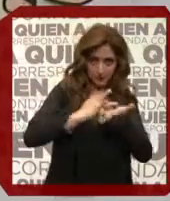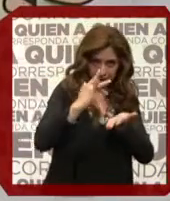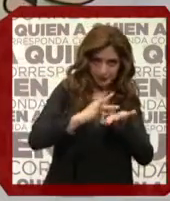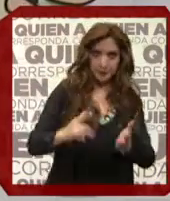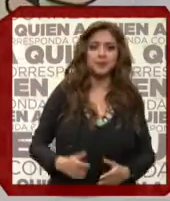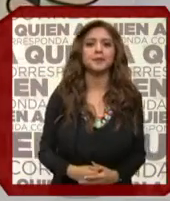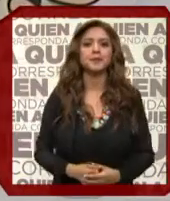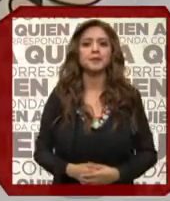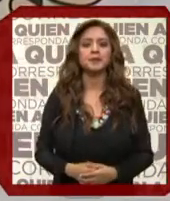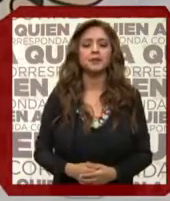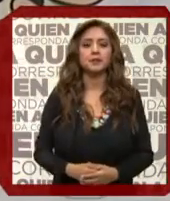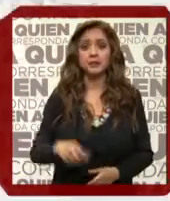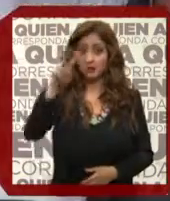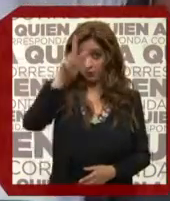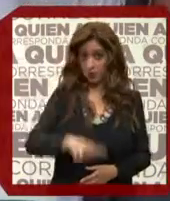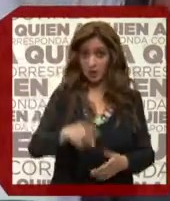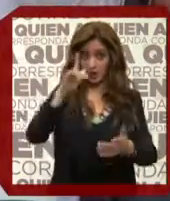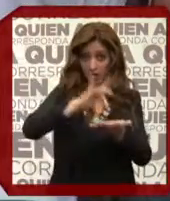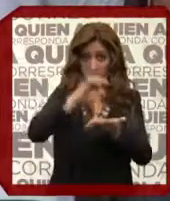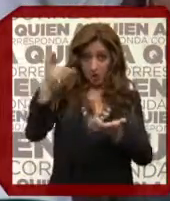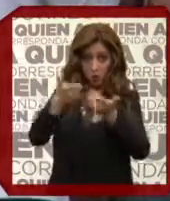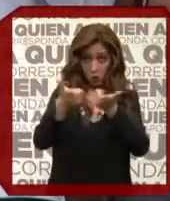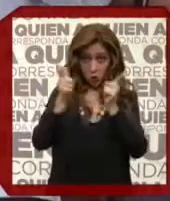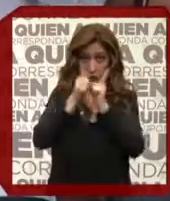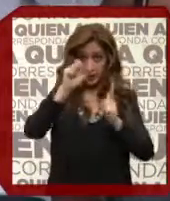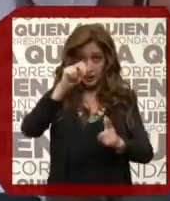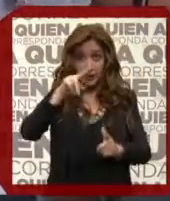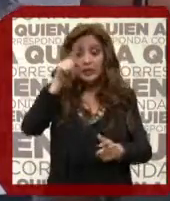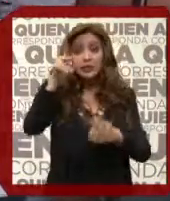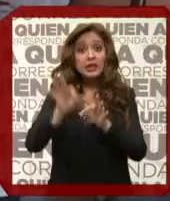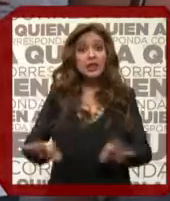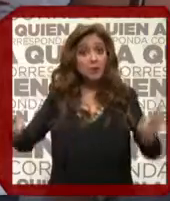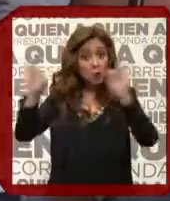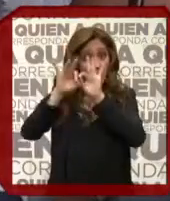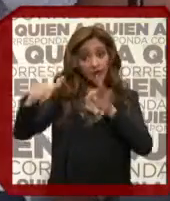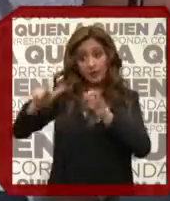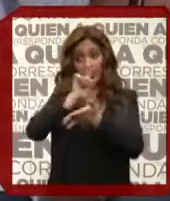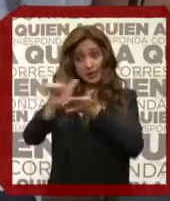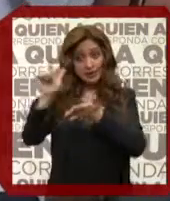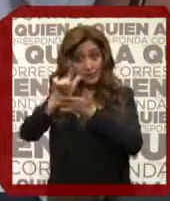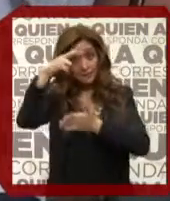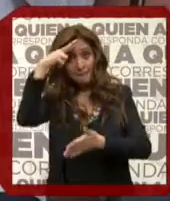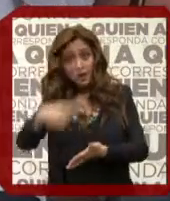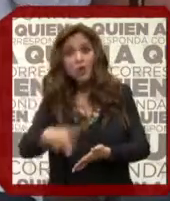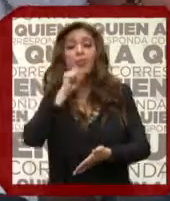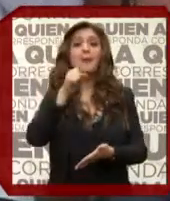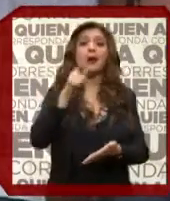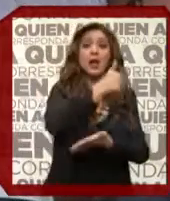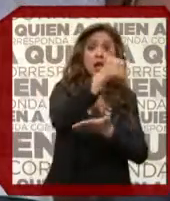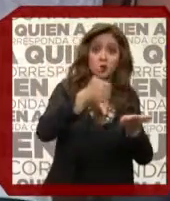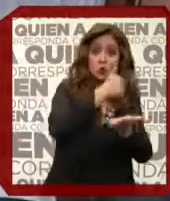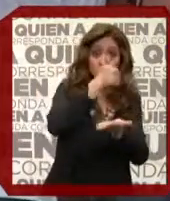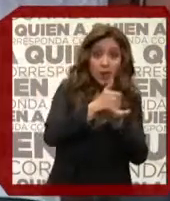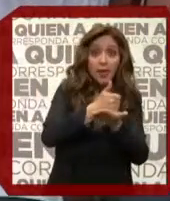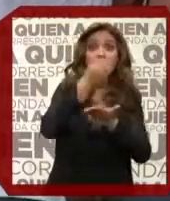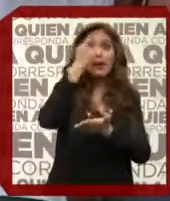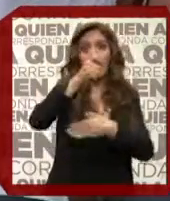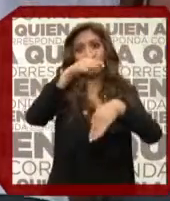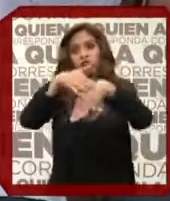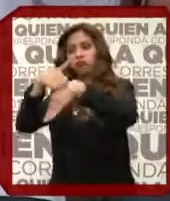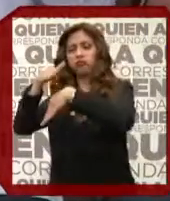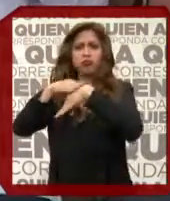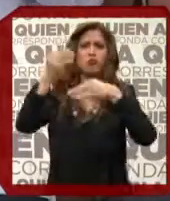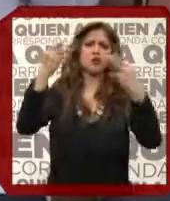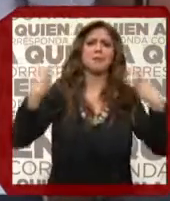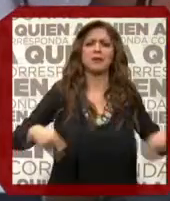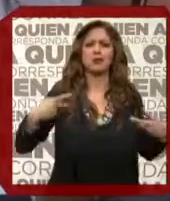Salinas, reconocer esta labor que es fundamental para limpiar México, para limpiar la Ciudad de México. La convocatoria es abundante, son